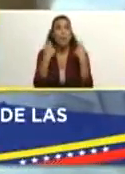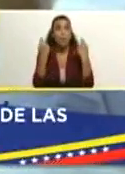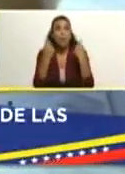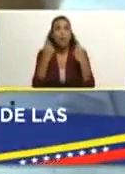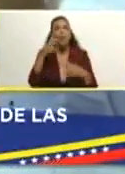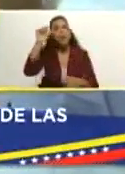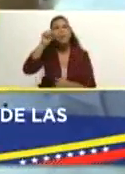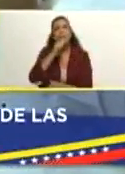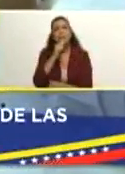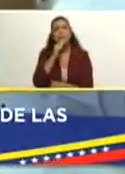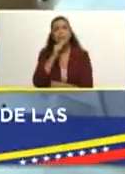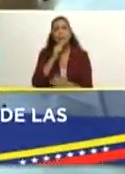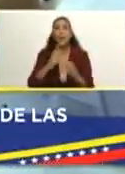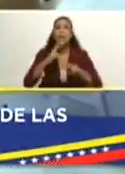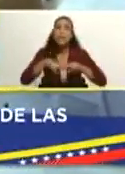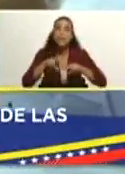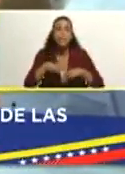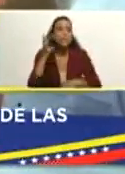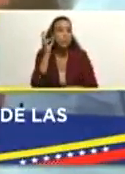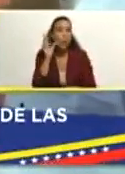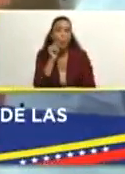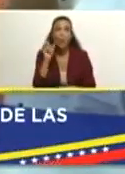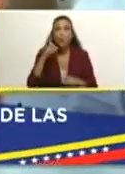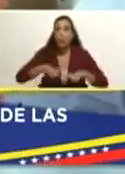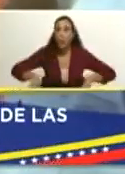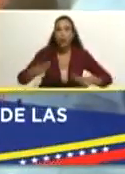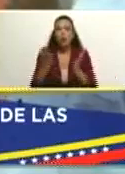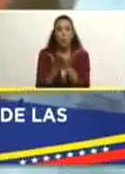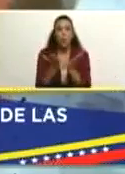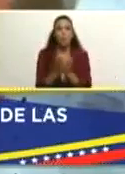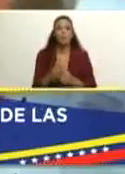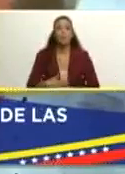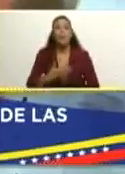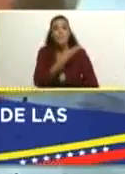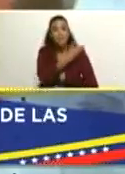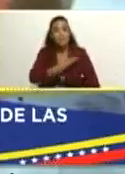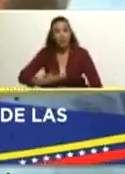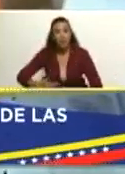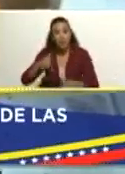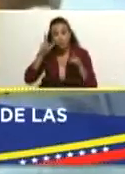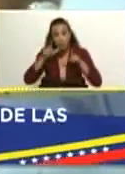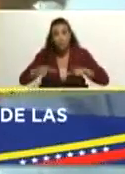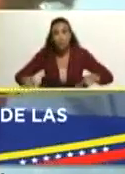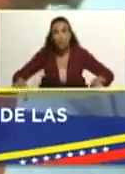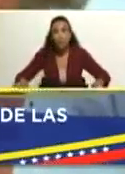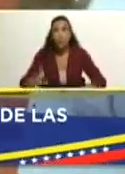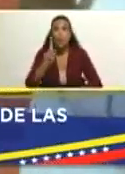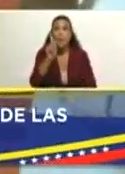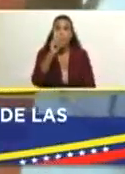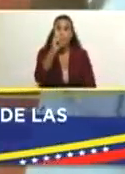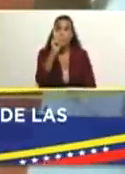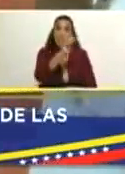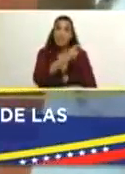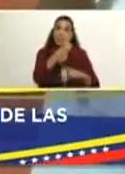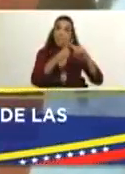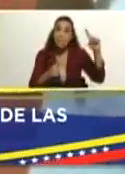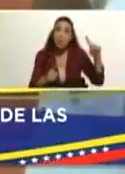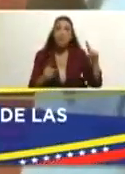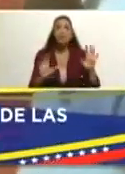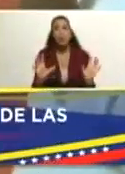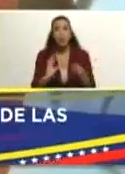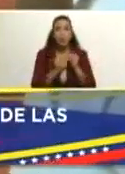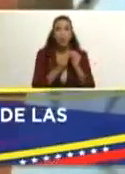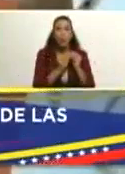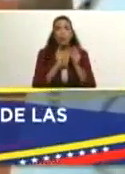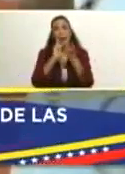conformado, bien sea por niños, niñas y adolescentes. Bueno, mi presidente, como usted puede ver, ya tenemos un mes y medio en nuestra institución. Ya hemos